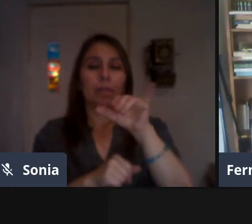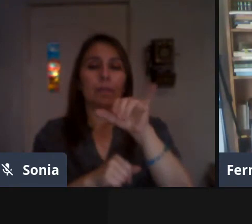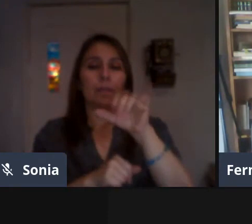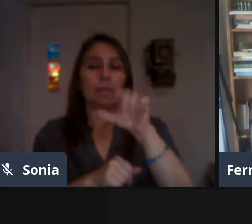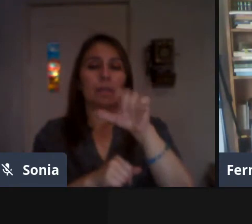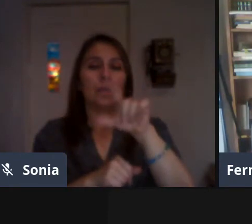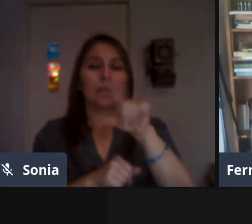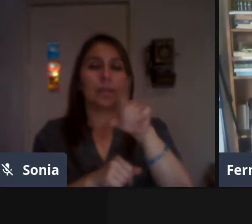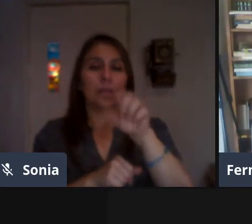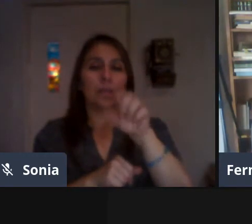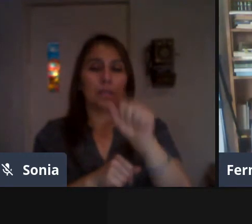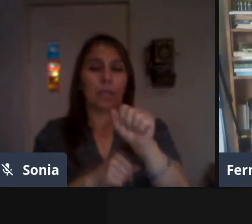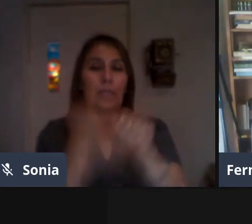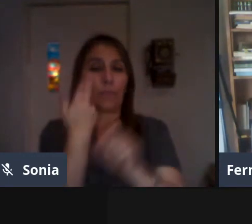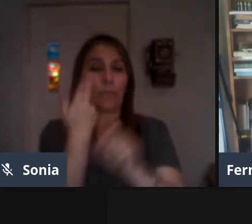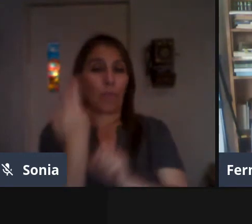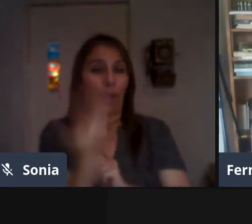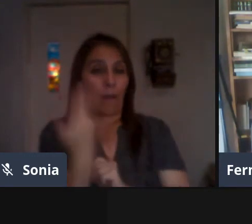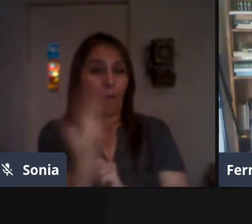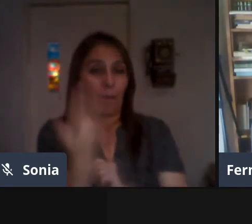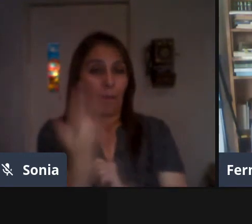segmentado y